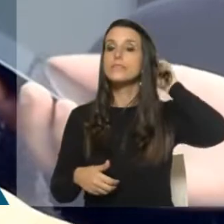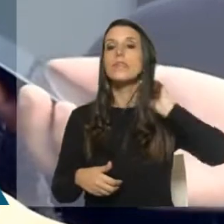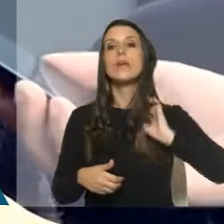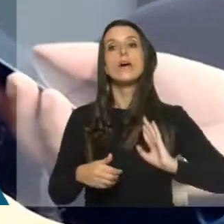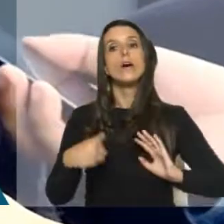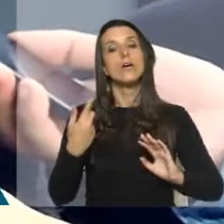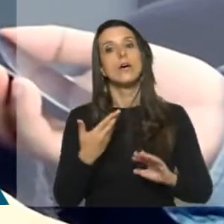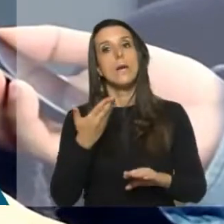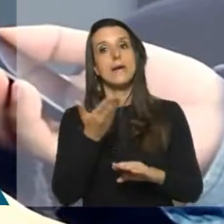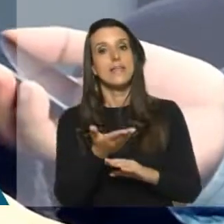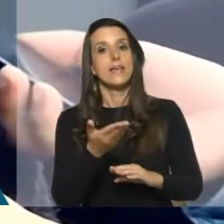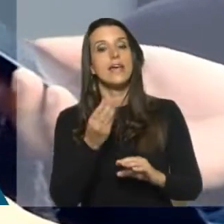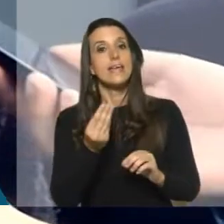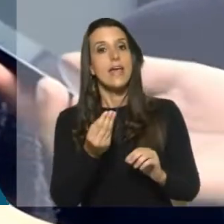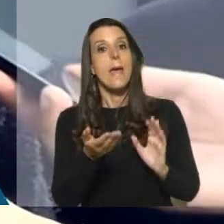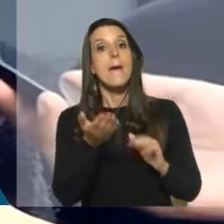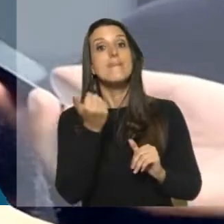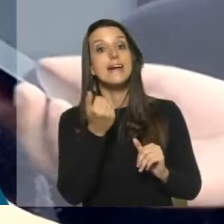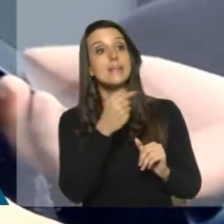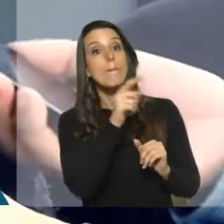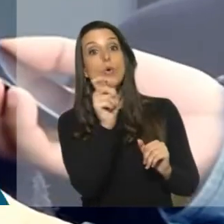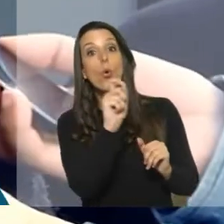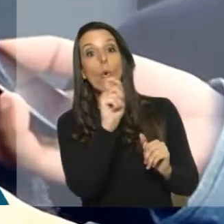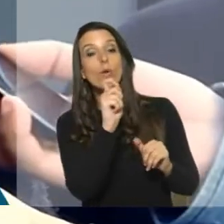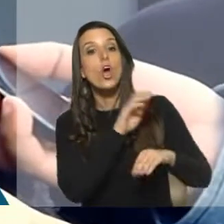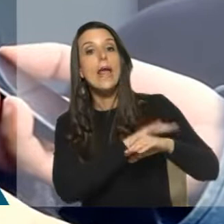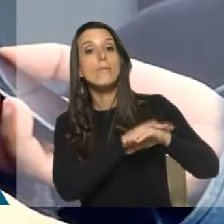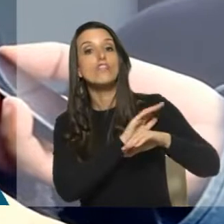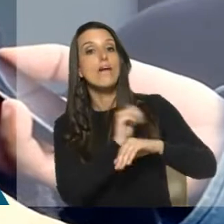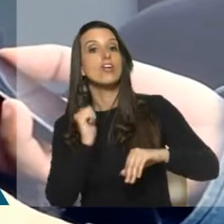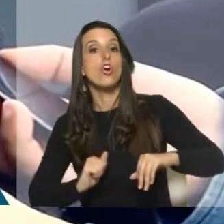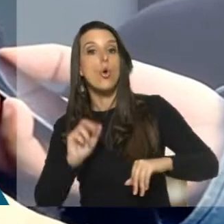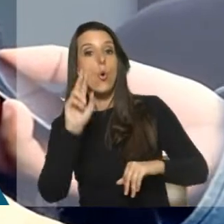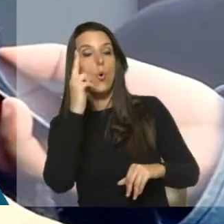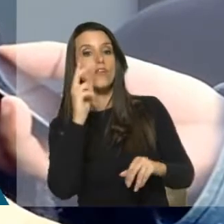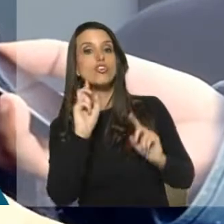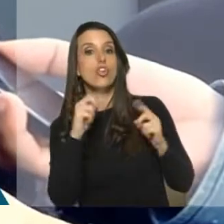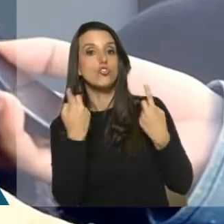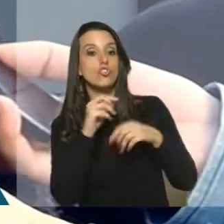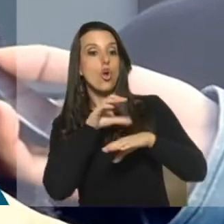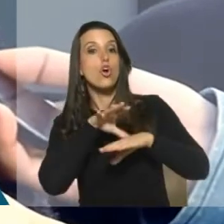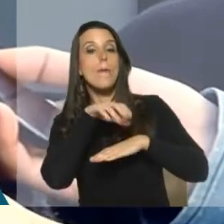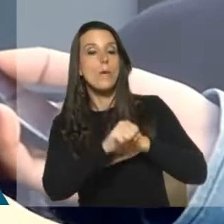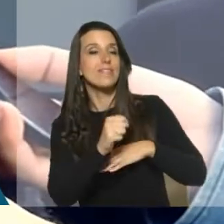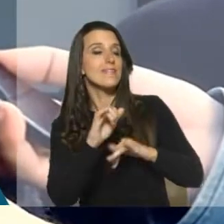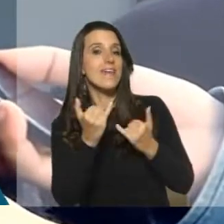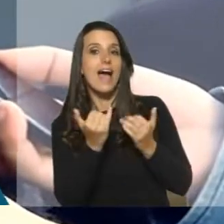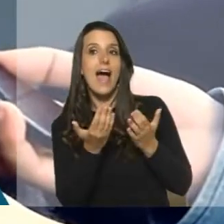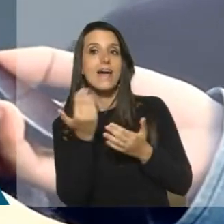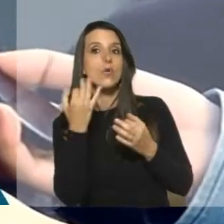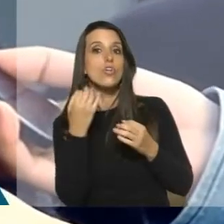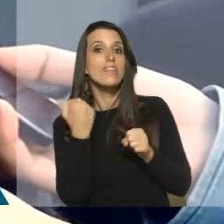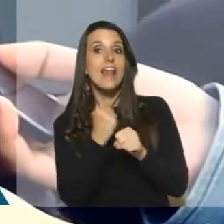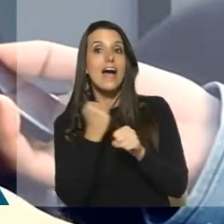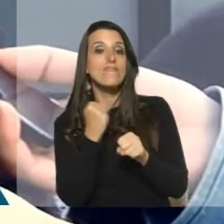donde venimos a pedir no solo que ingrese más correspondencia pública al correo, sino también nosotros comprometernos, como ya lo hemos hecho históricamente, a sacar ese trabajo,